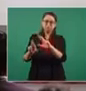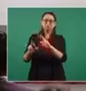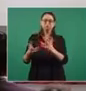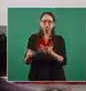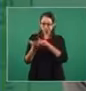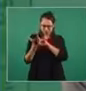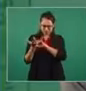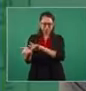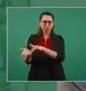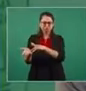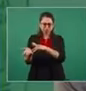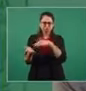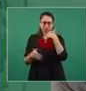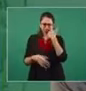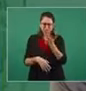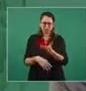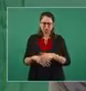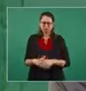fraternal.